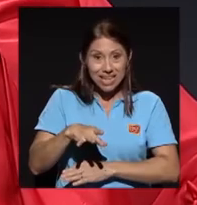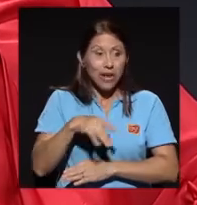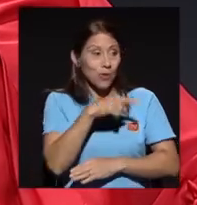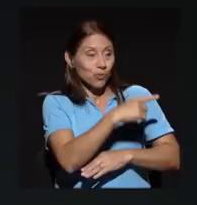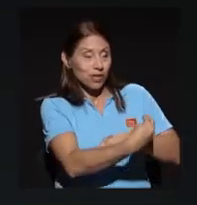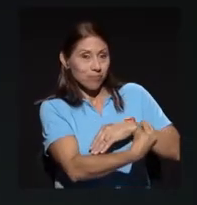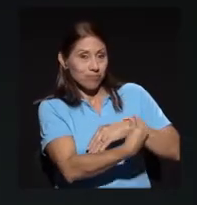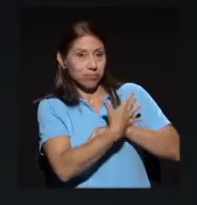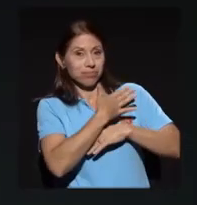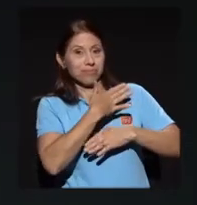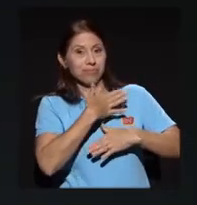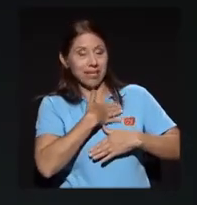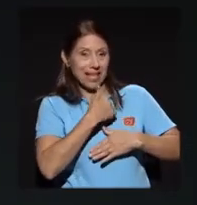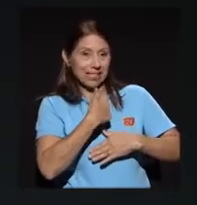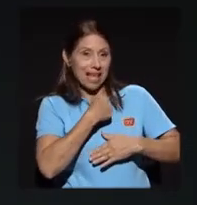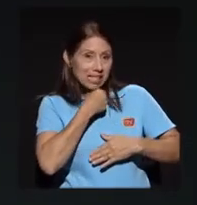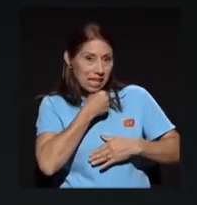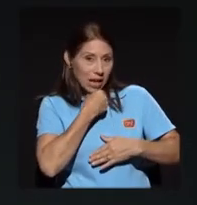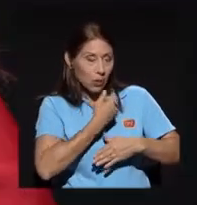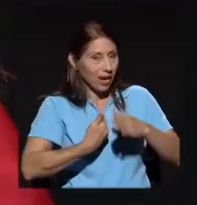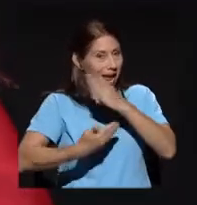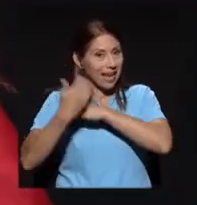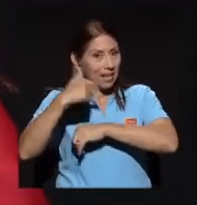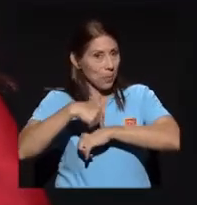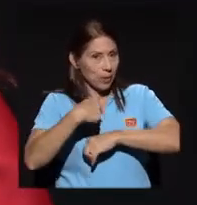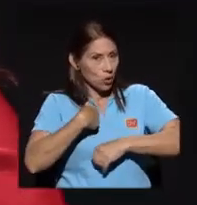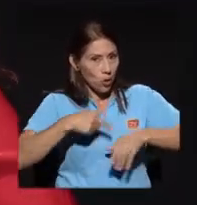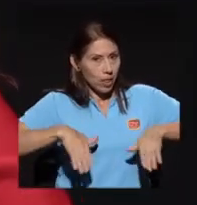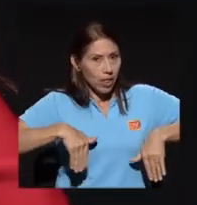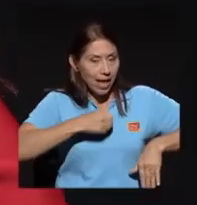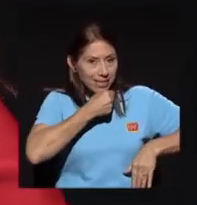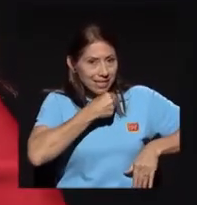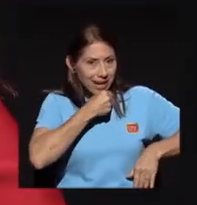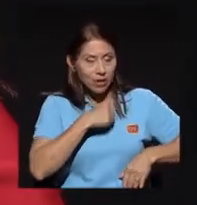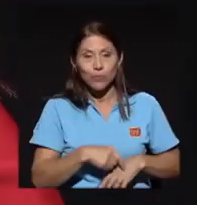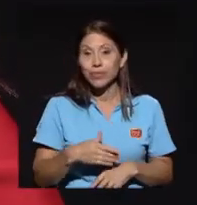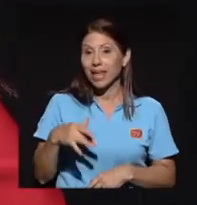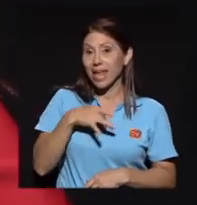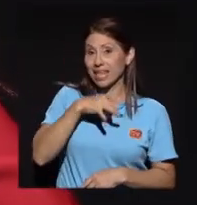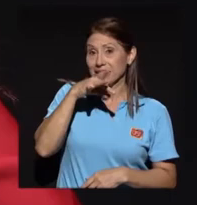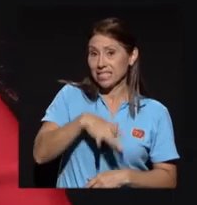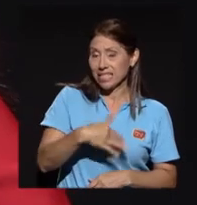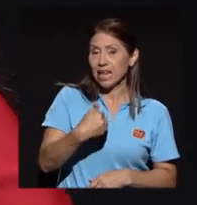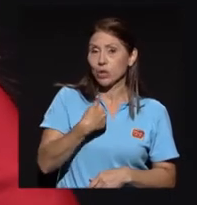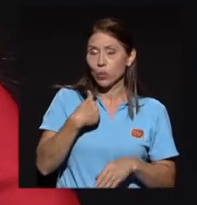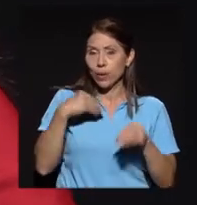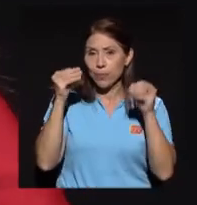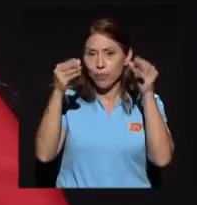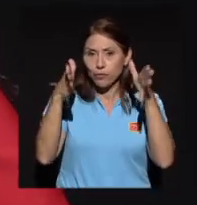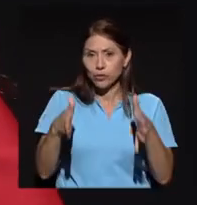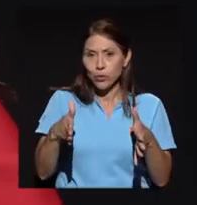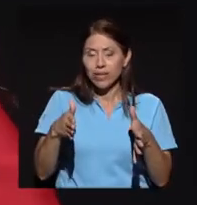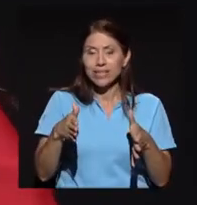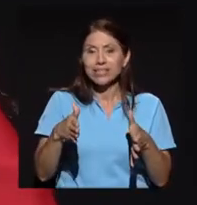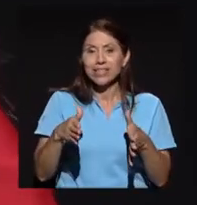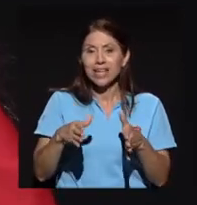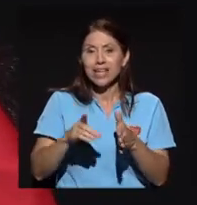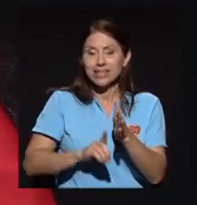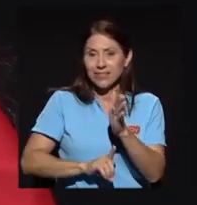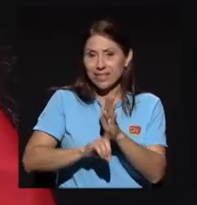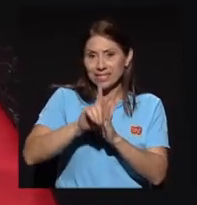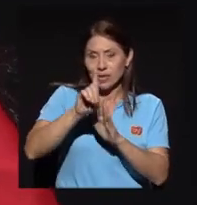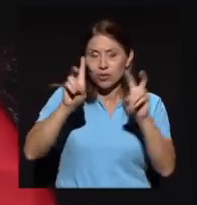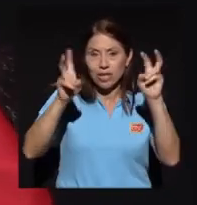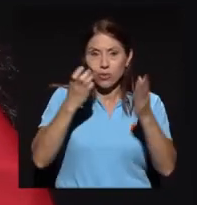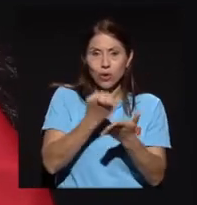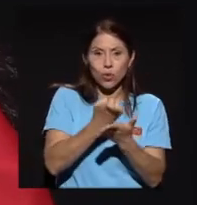época no era todavía anciano. En Chile tuve profesores que estaban desarrollando economía de la